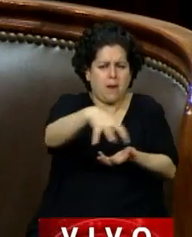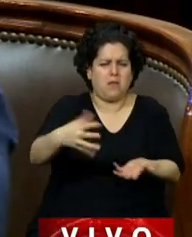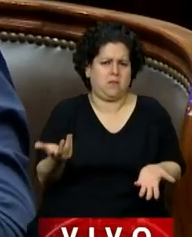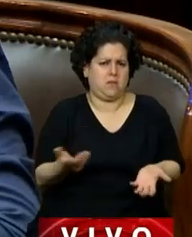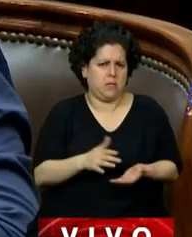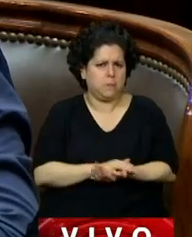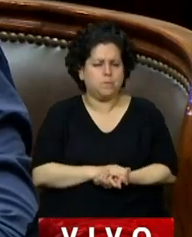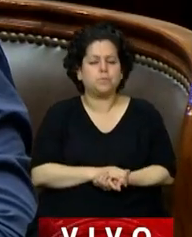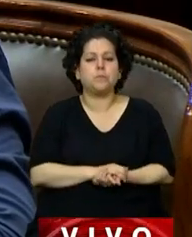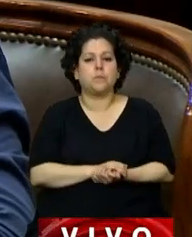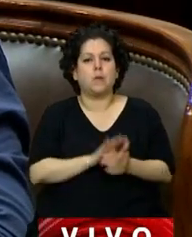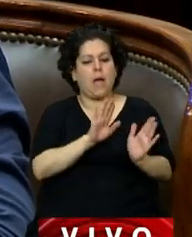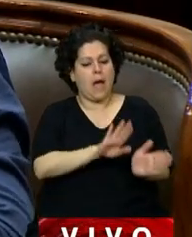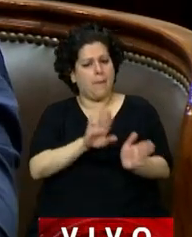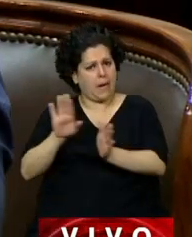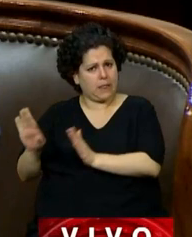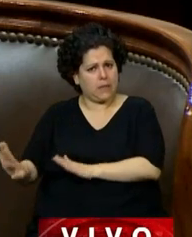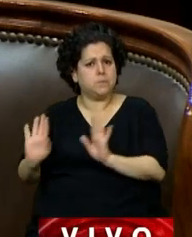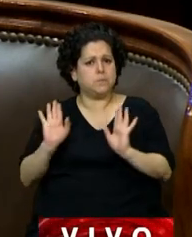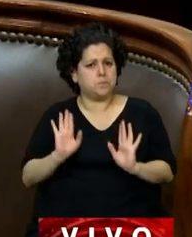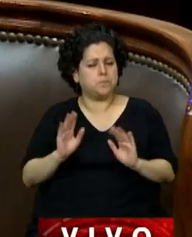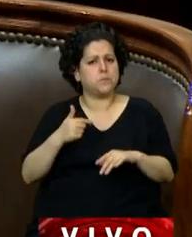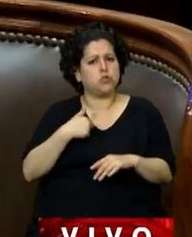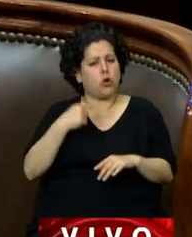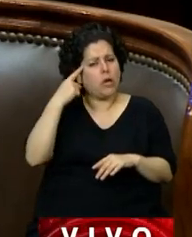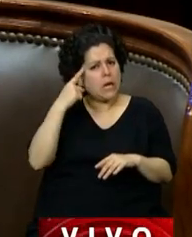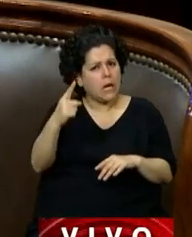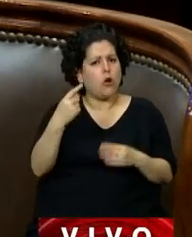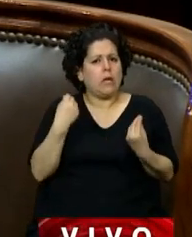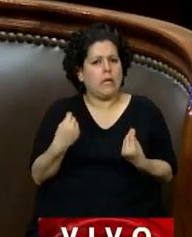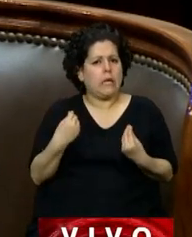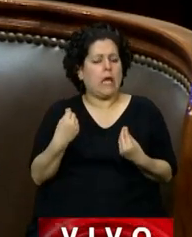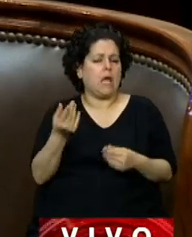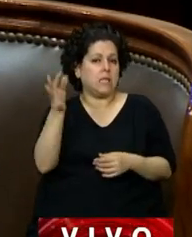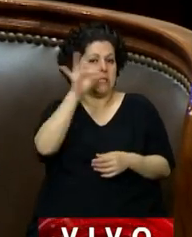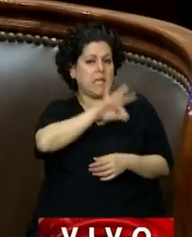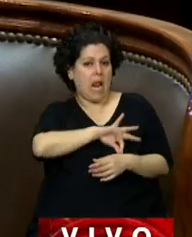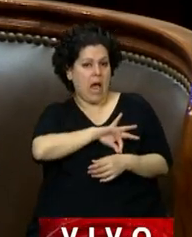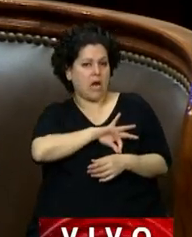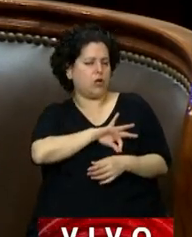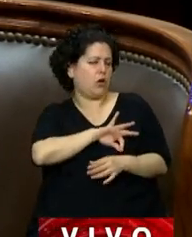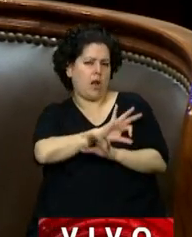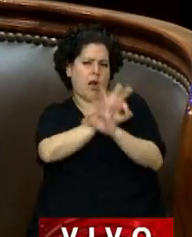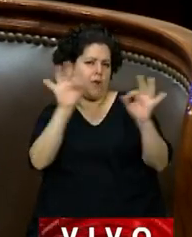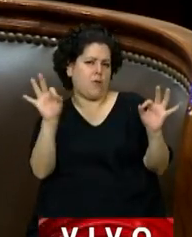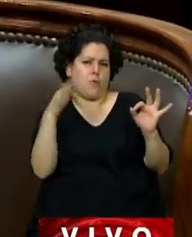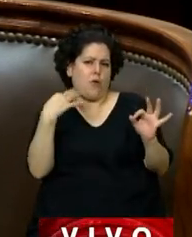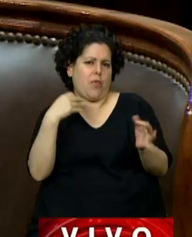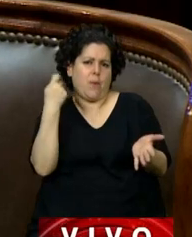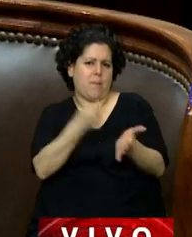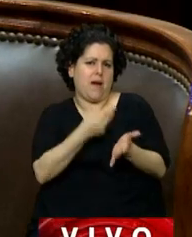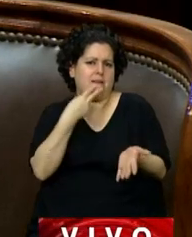por otro lado me parece a mí que ningún salario tendría que pagar ganancias